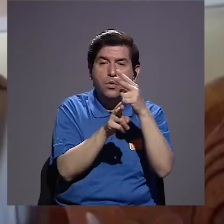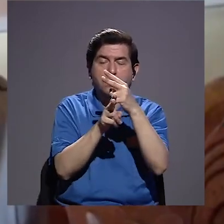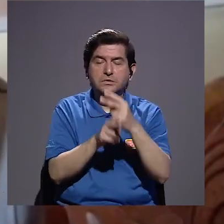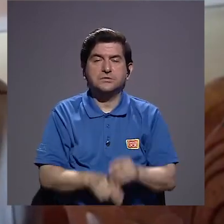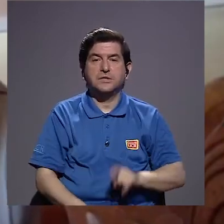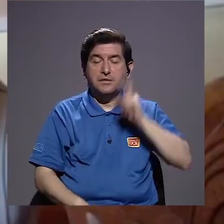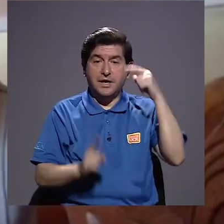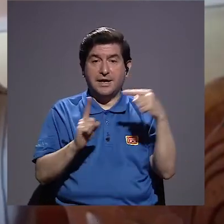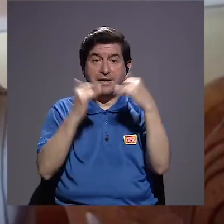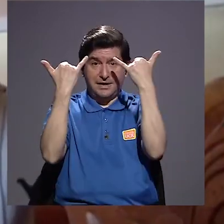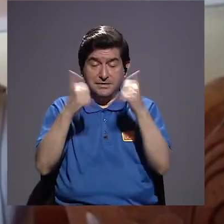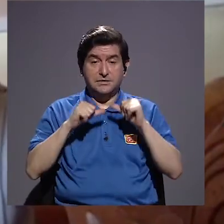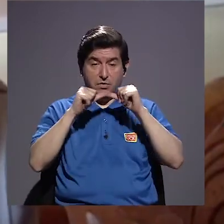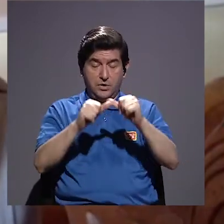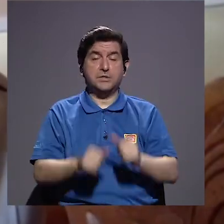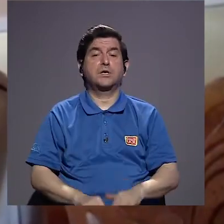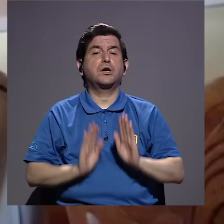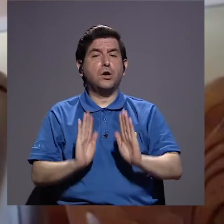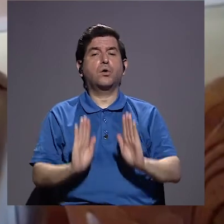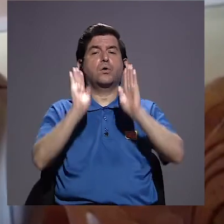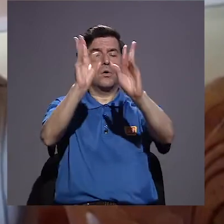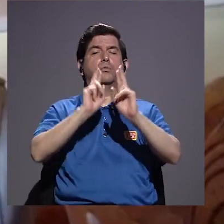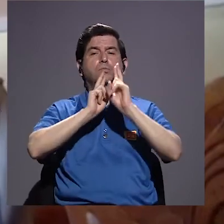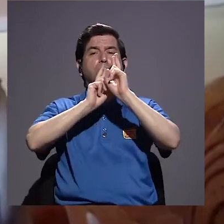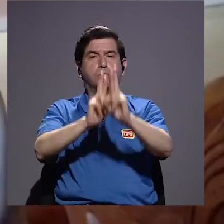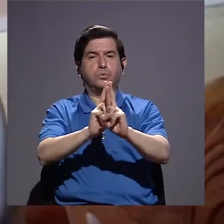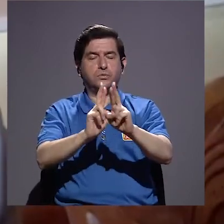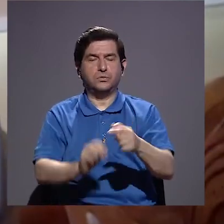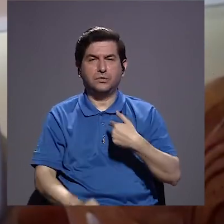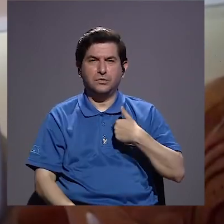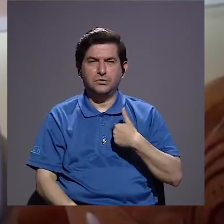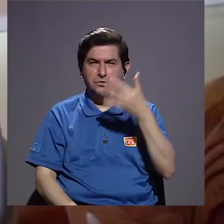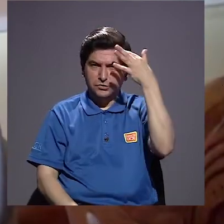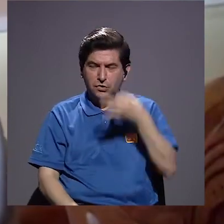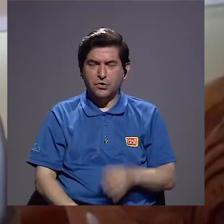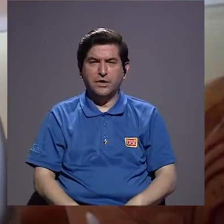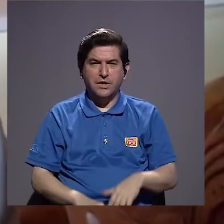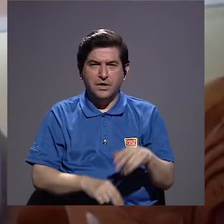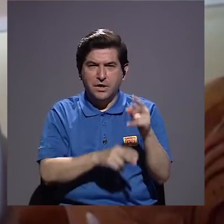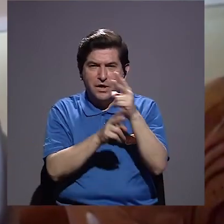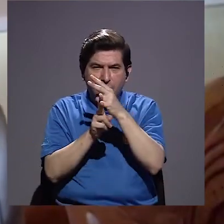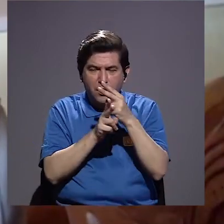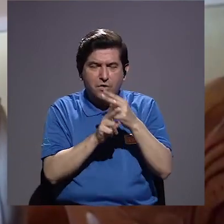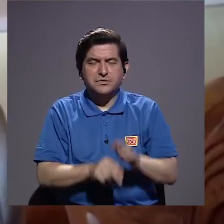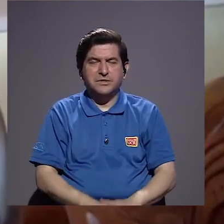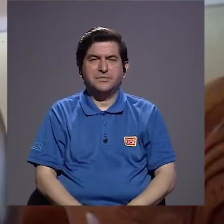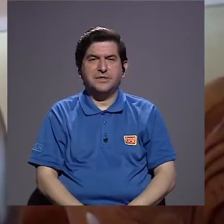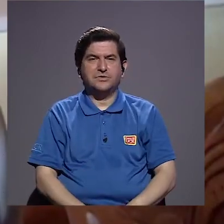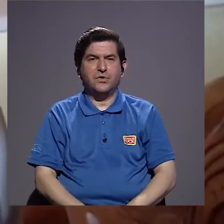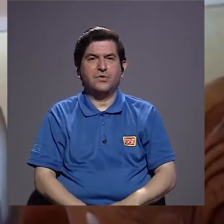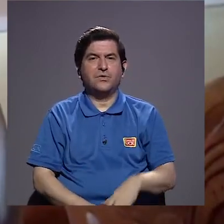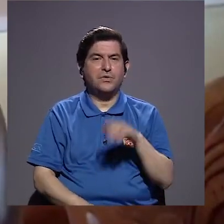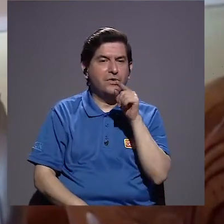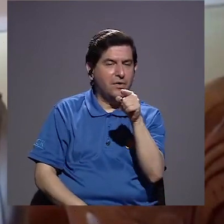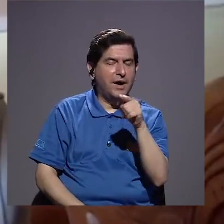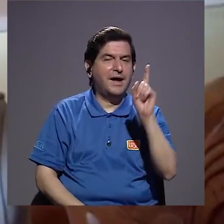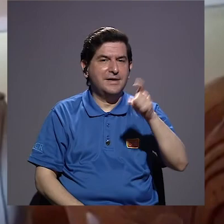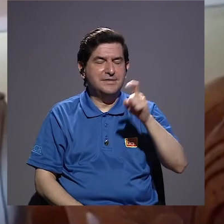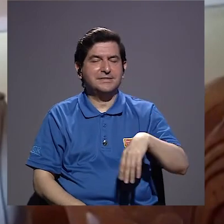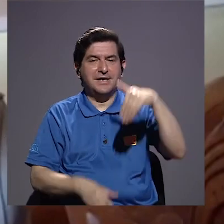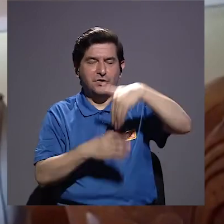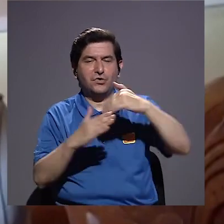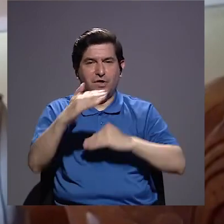género que hasta hoy sigue dando excelentes resultados. Yo creo que un observatorio de género en la Facultad de Derecho haría